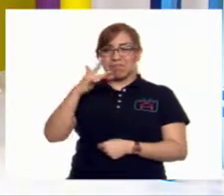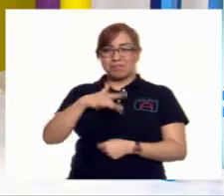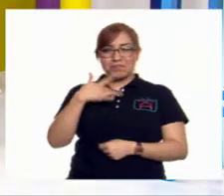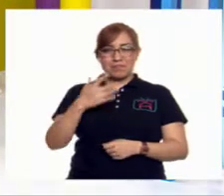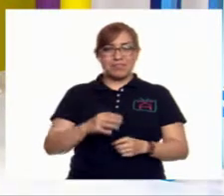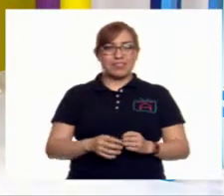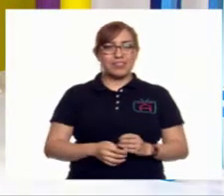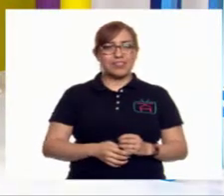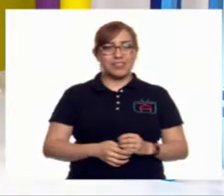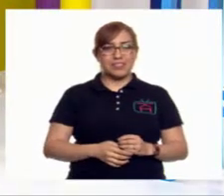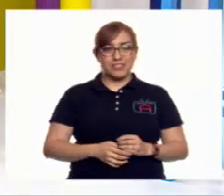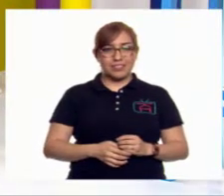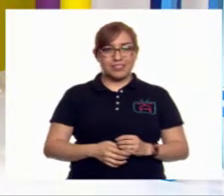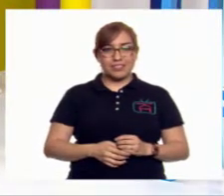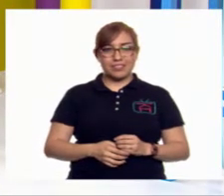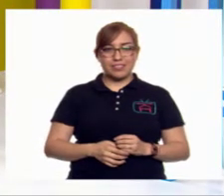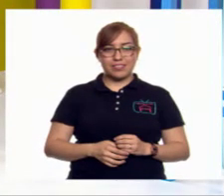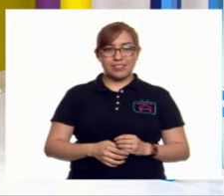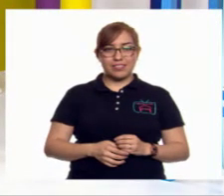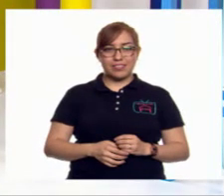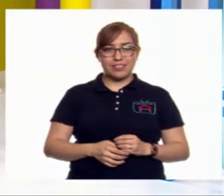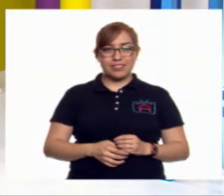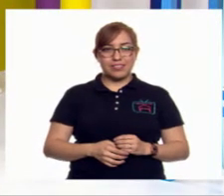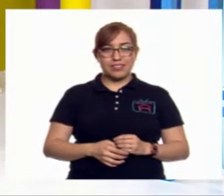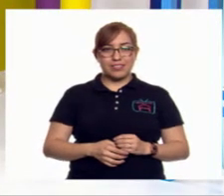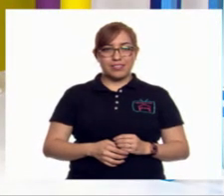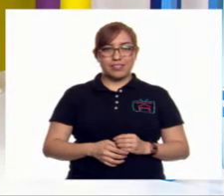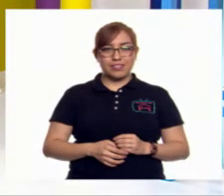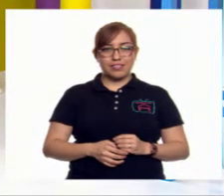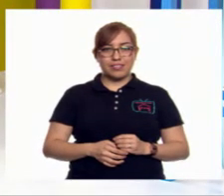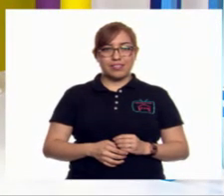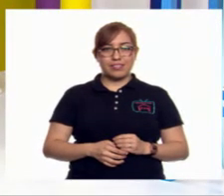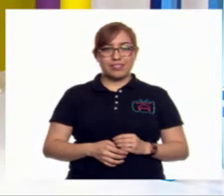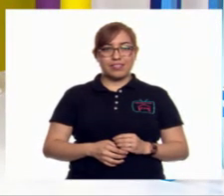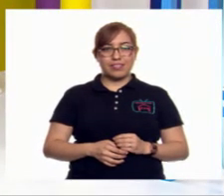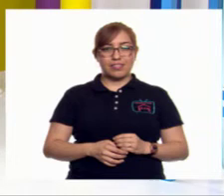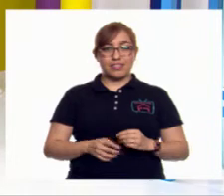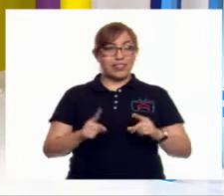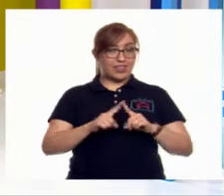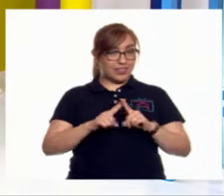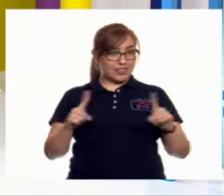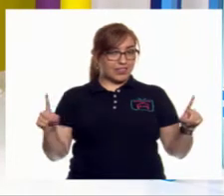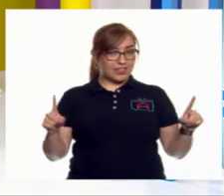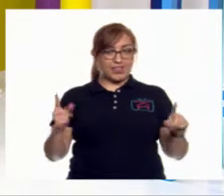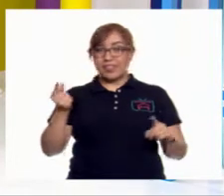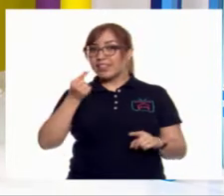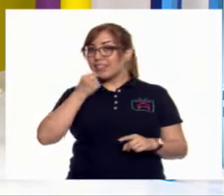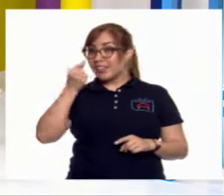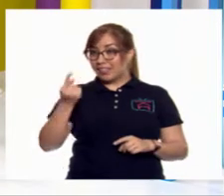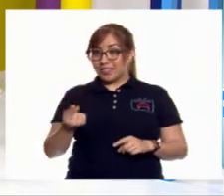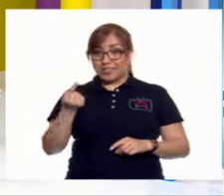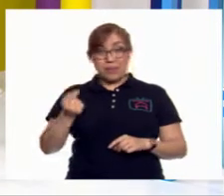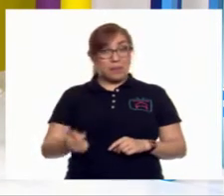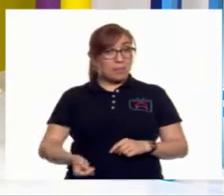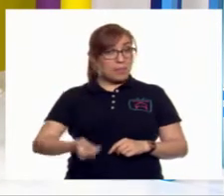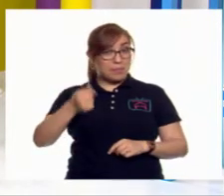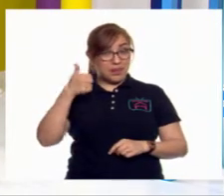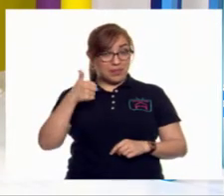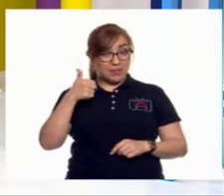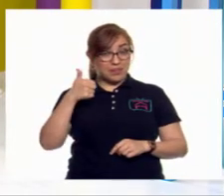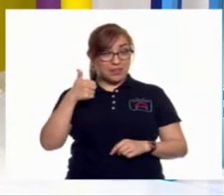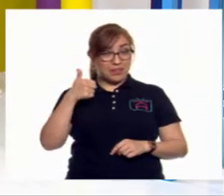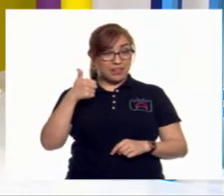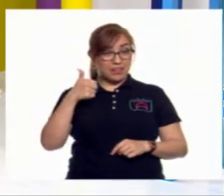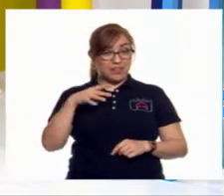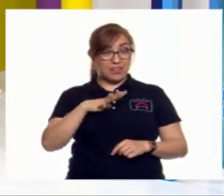que es muy diferente cuando el niño por primera vez le dan el teléfono, pues no hubo